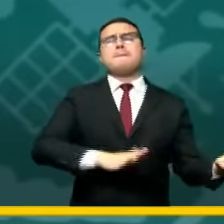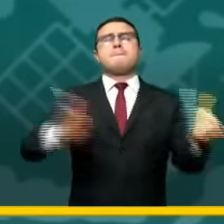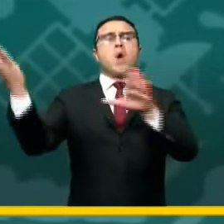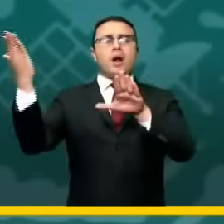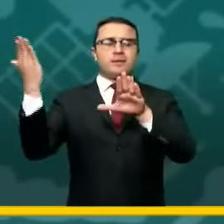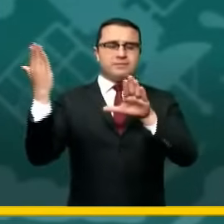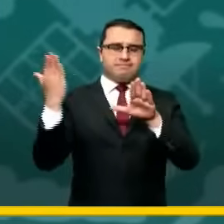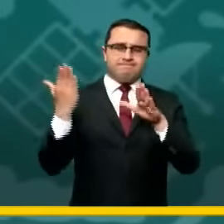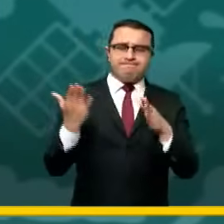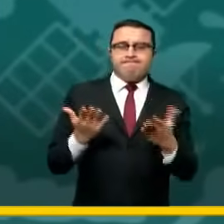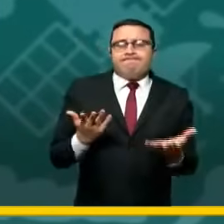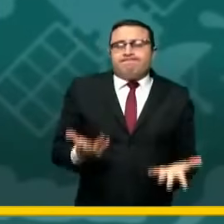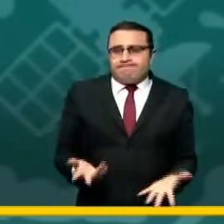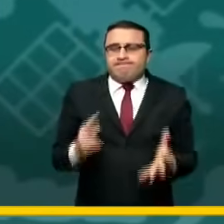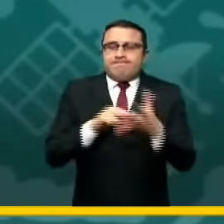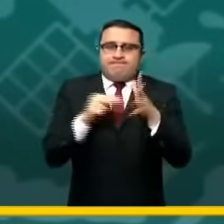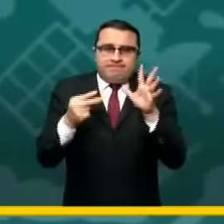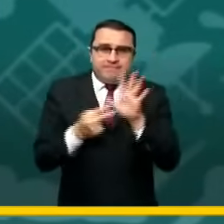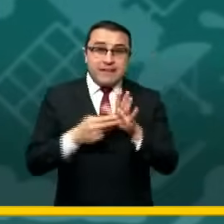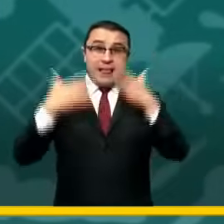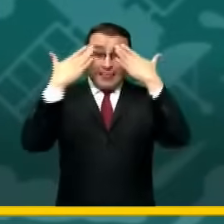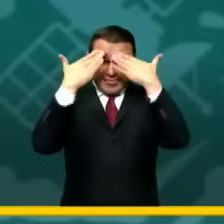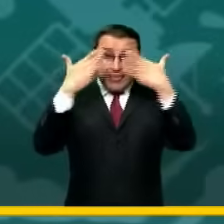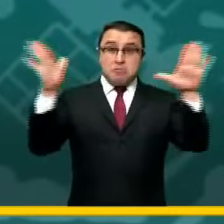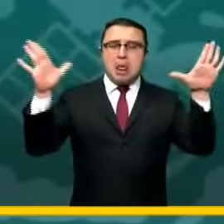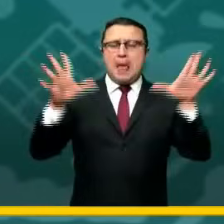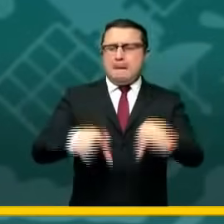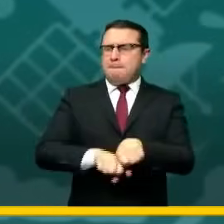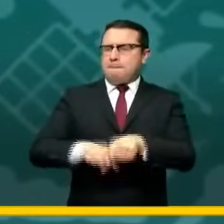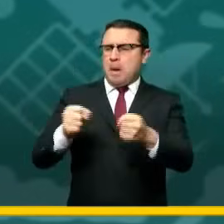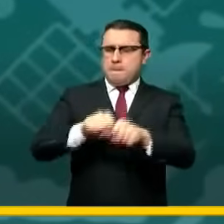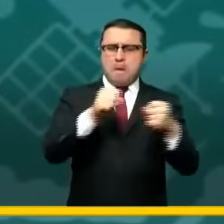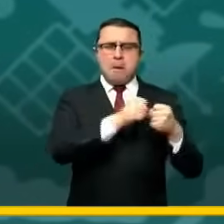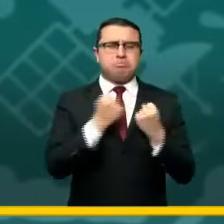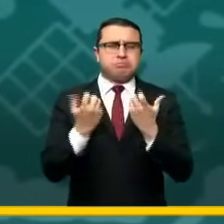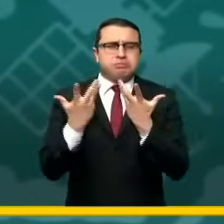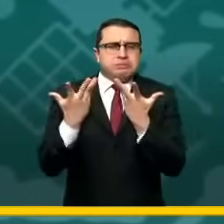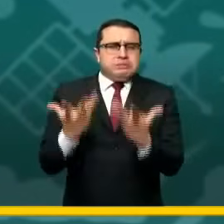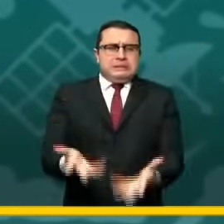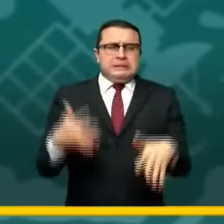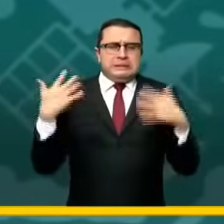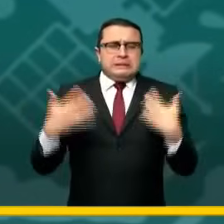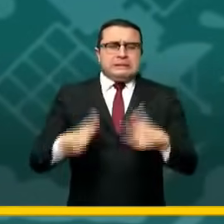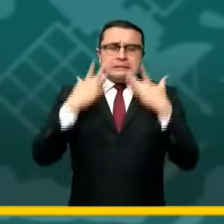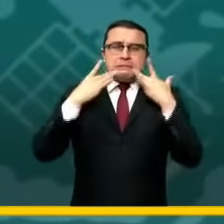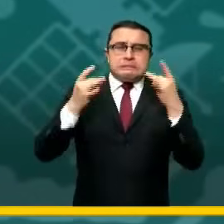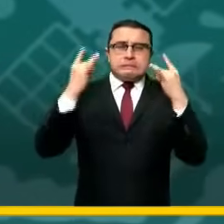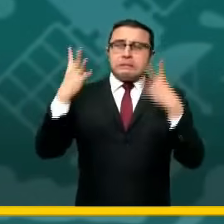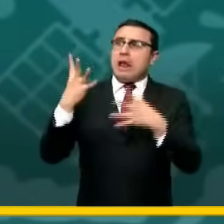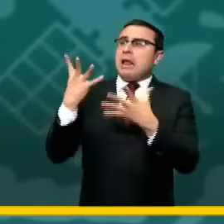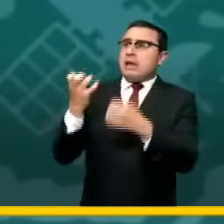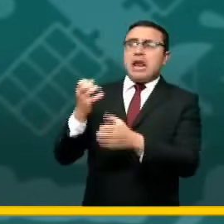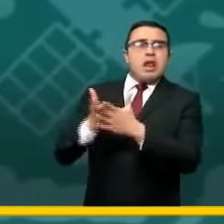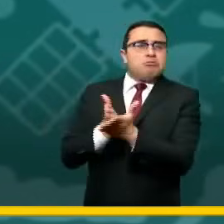enorme capacidad de destrucción democrática que está en la base de sostener el capital